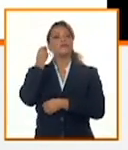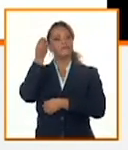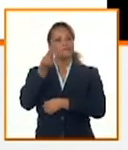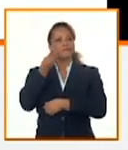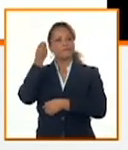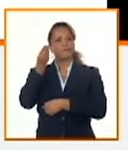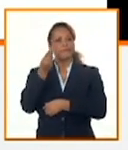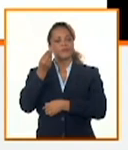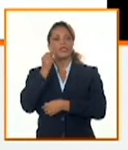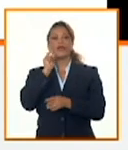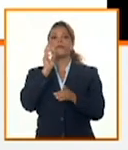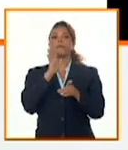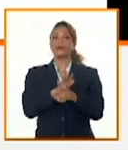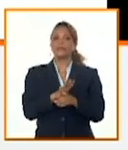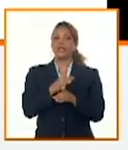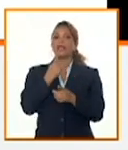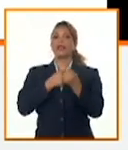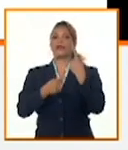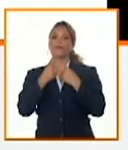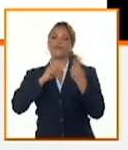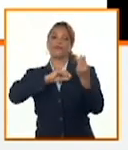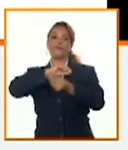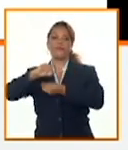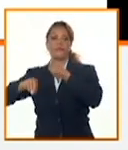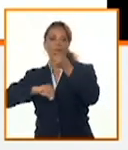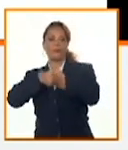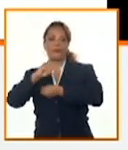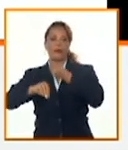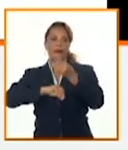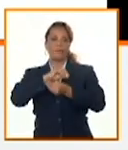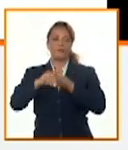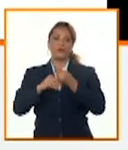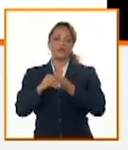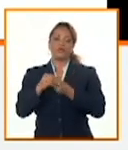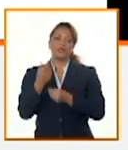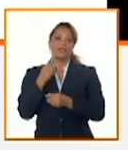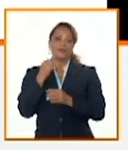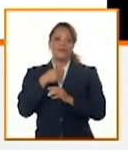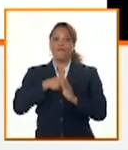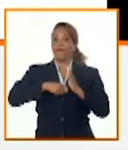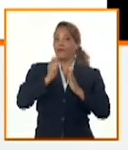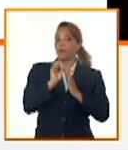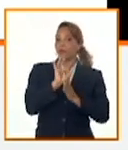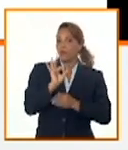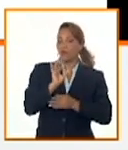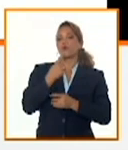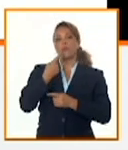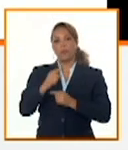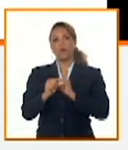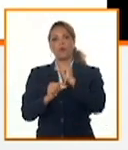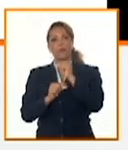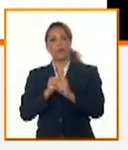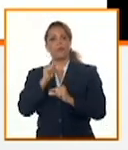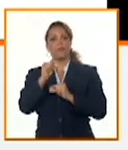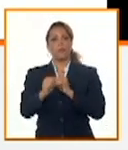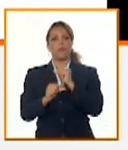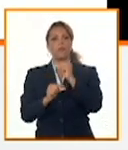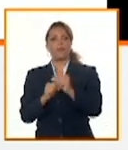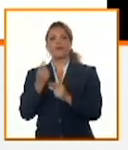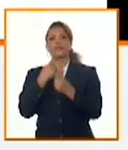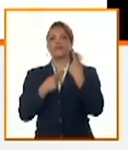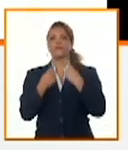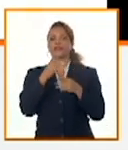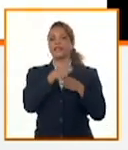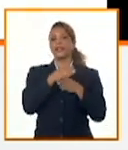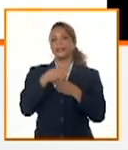nos pudimos ir empezando a hacer algunas actividades todavía sin sin mucho sin mucha expansión en determinados actores